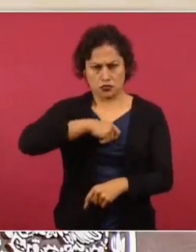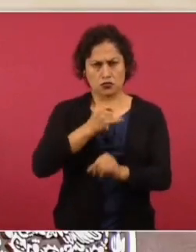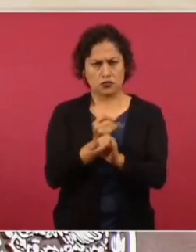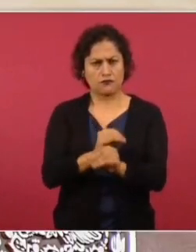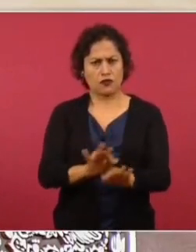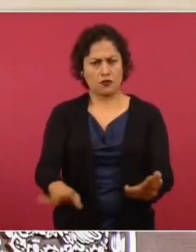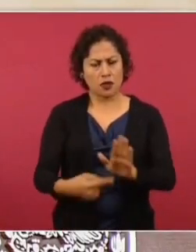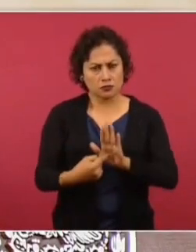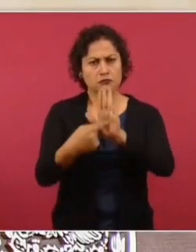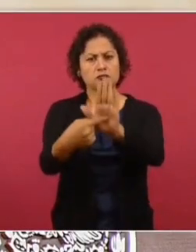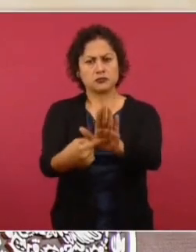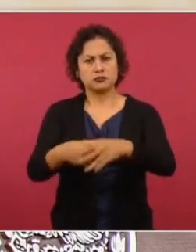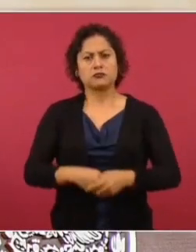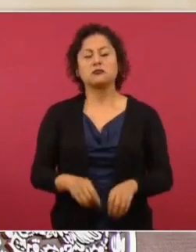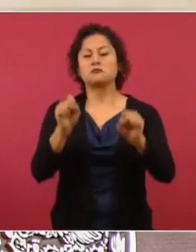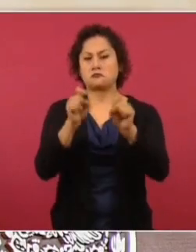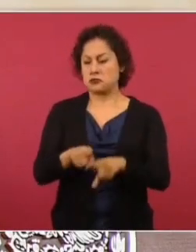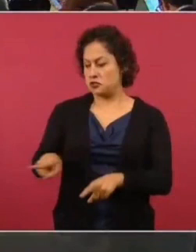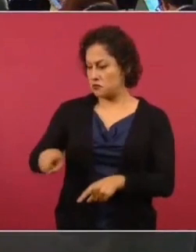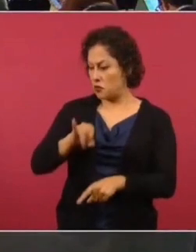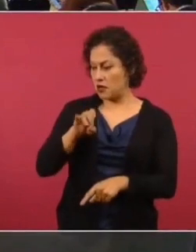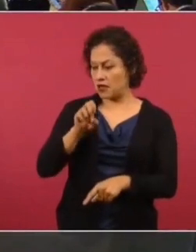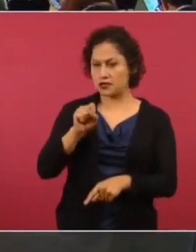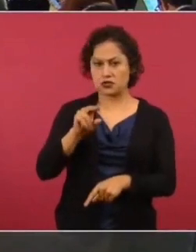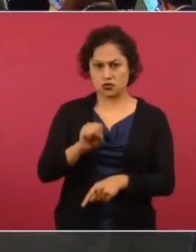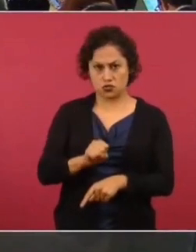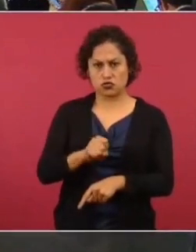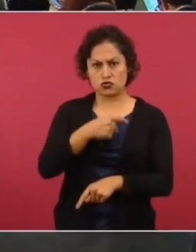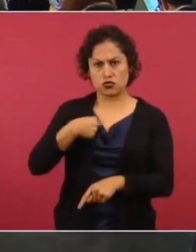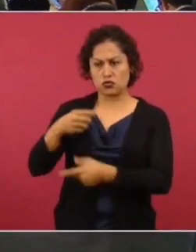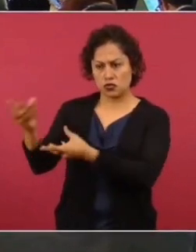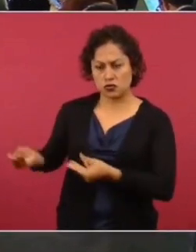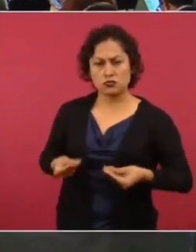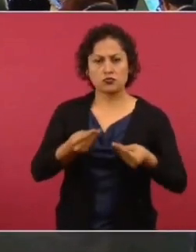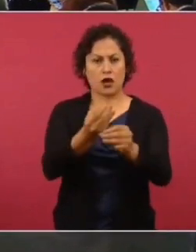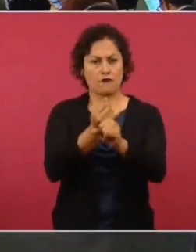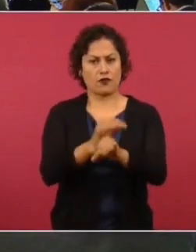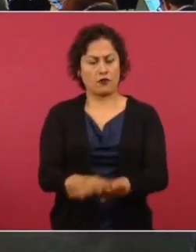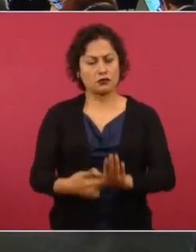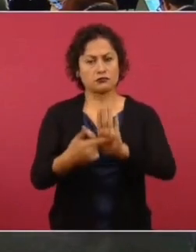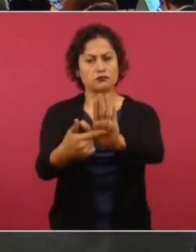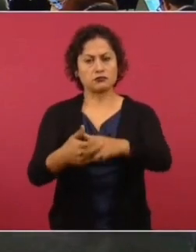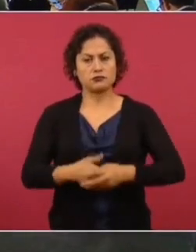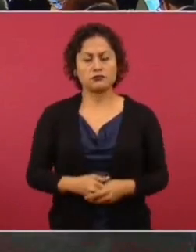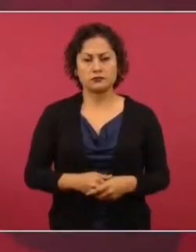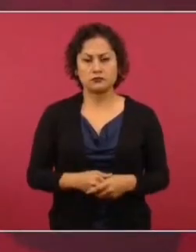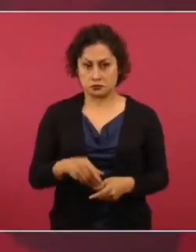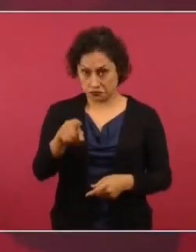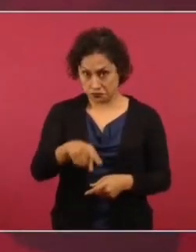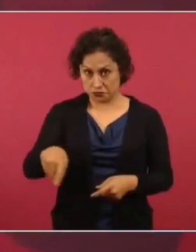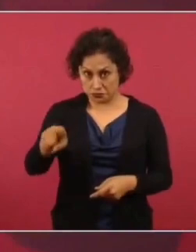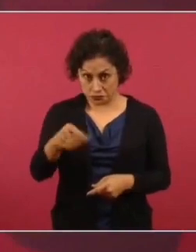Vamos a través de Jesús a dar a conocer todo lo que ustedes